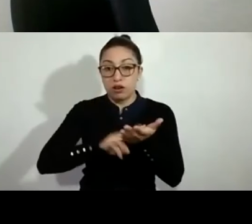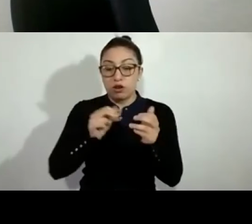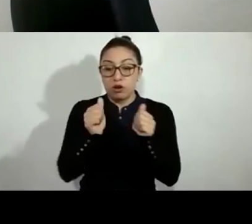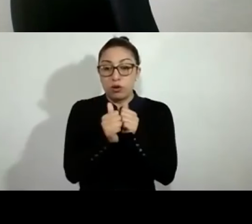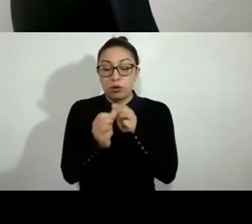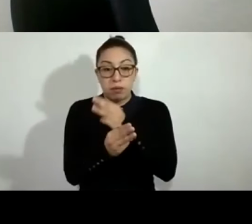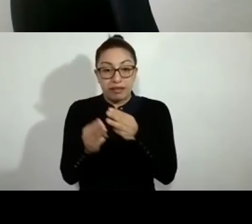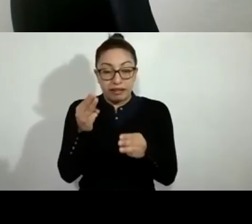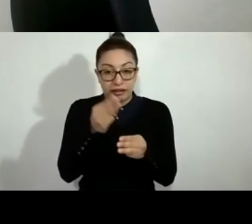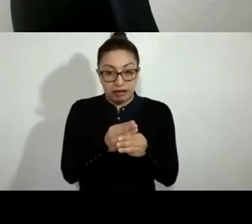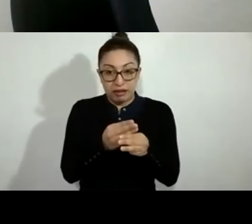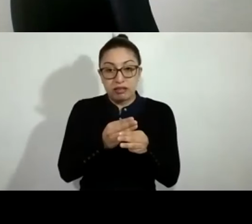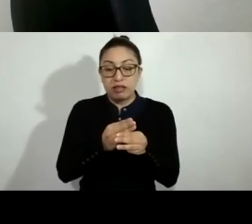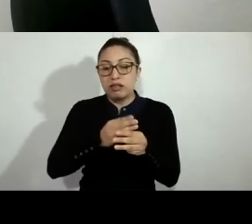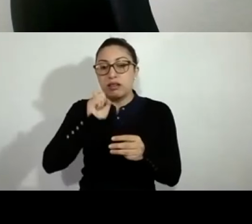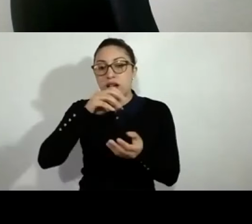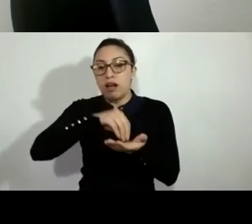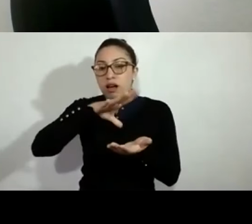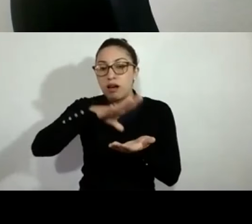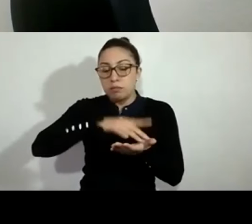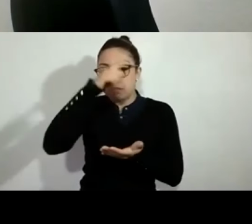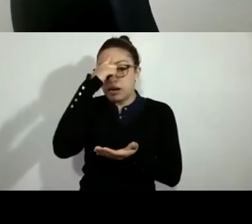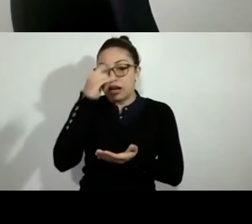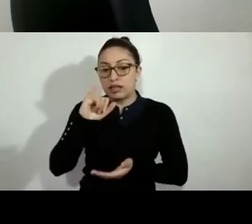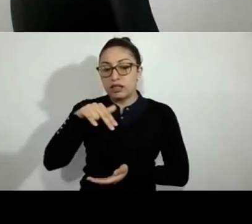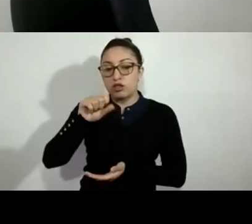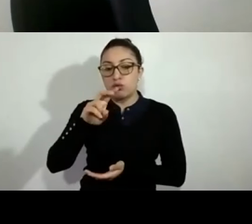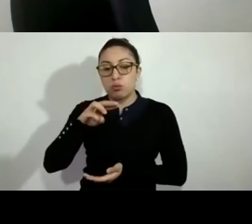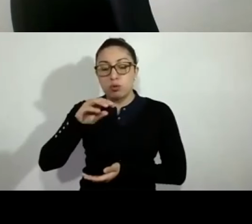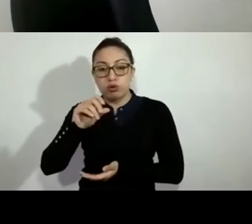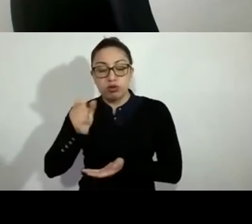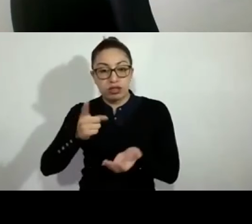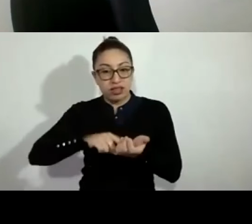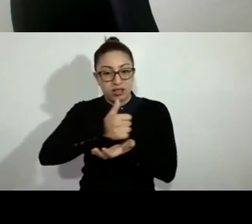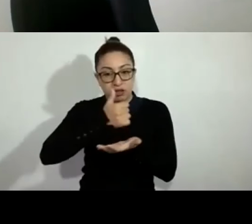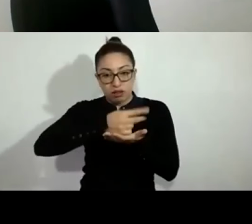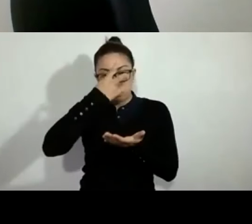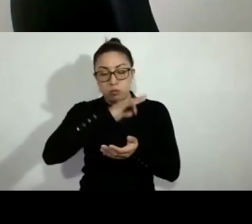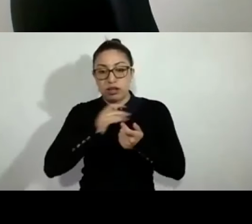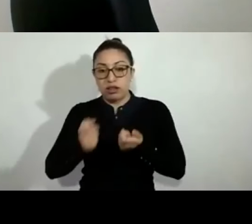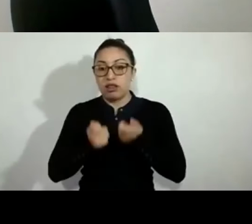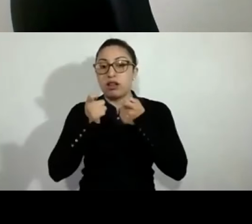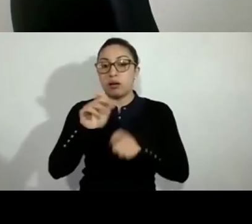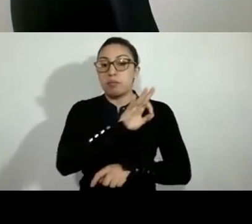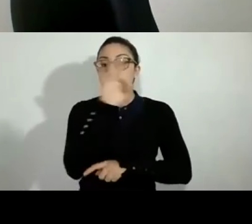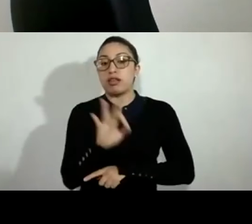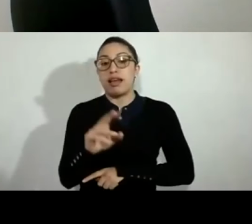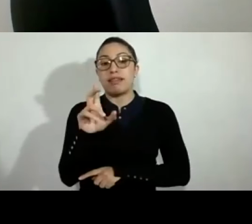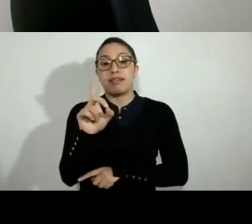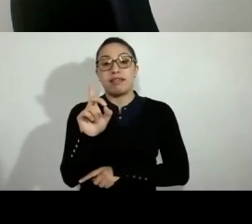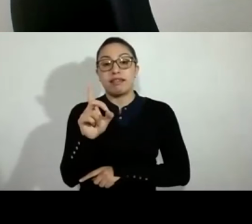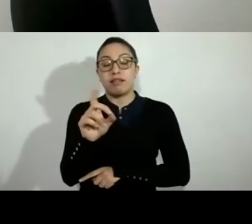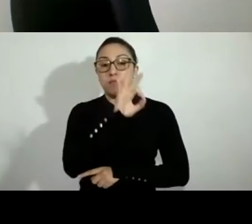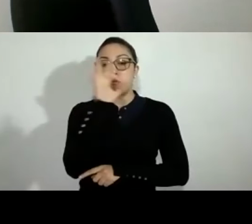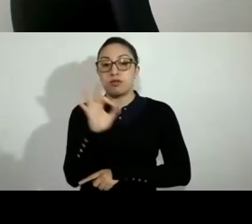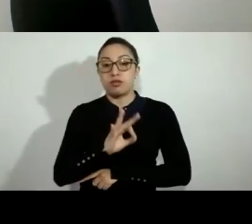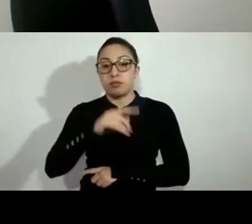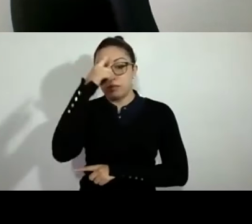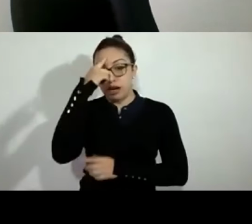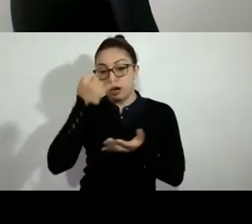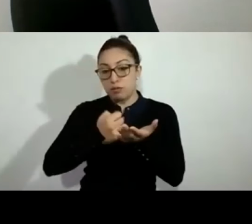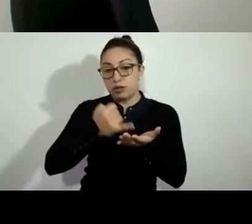importadas por insumos de protección local pueden obtener el 30% de reducción en el